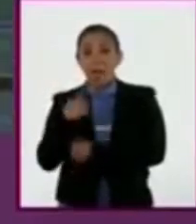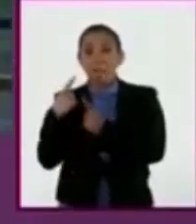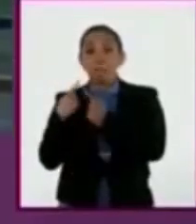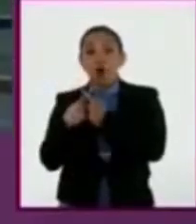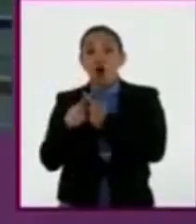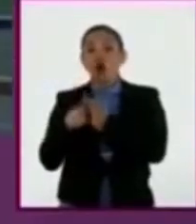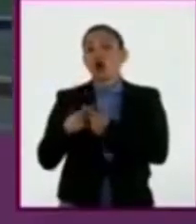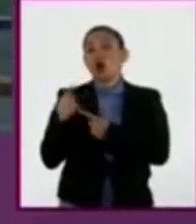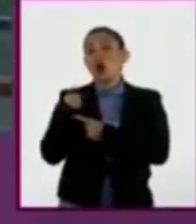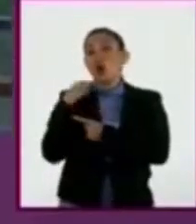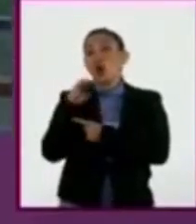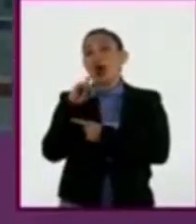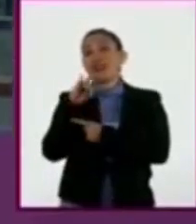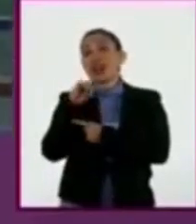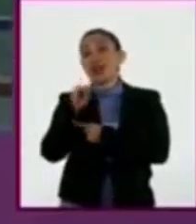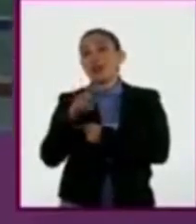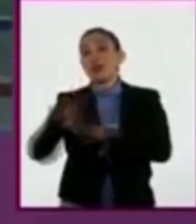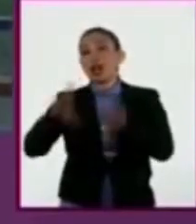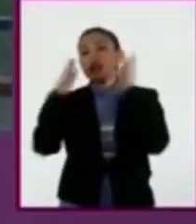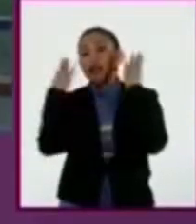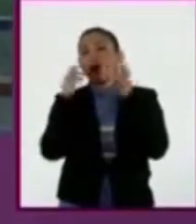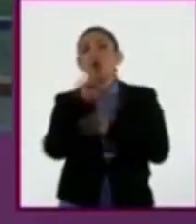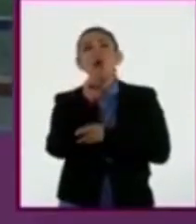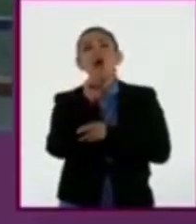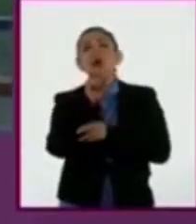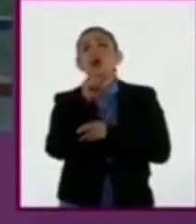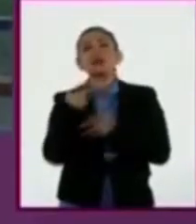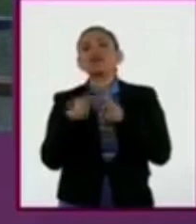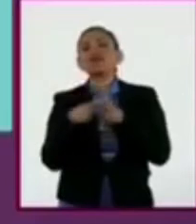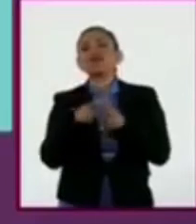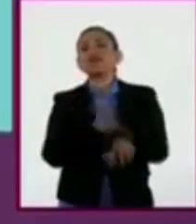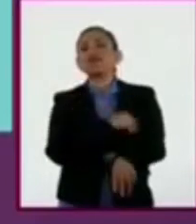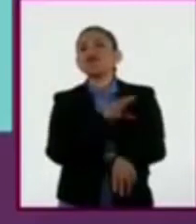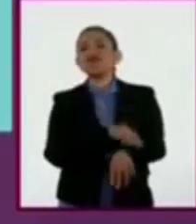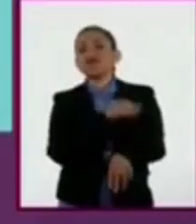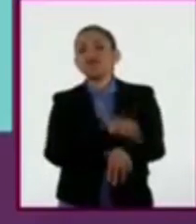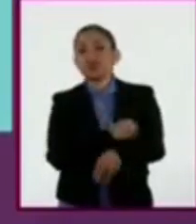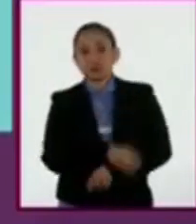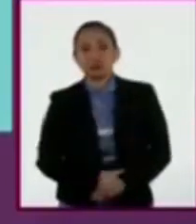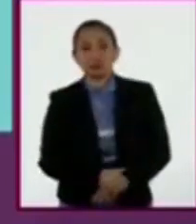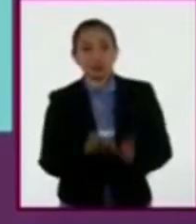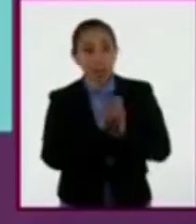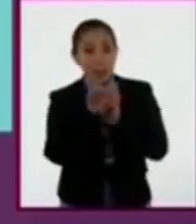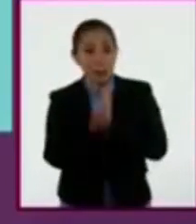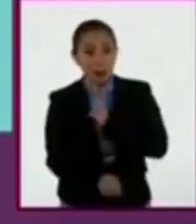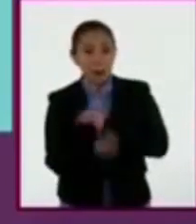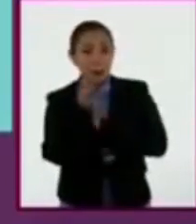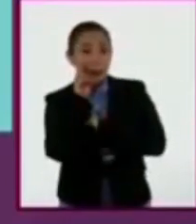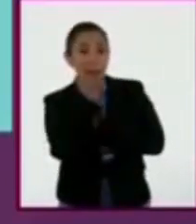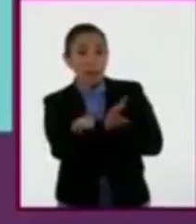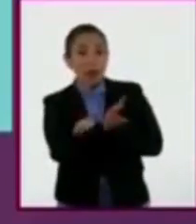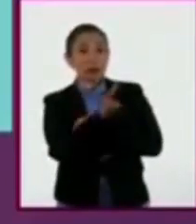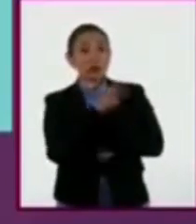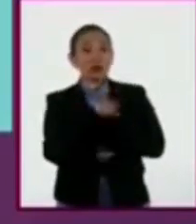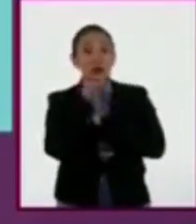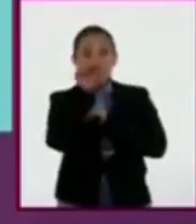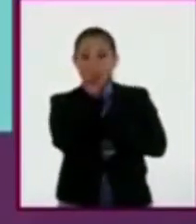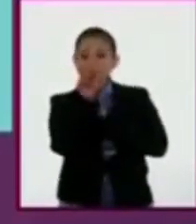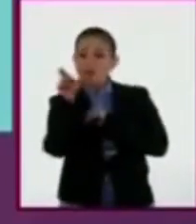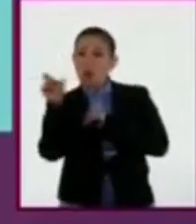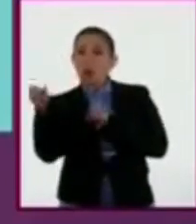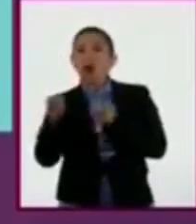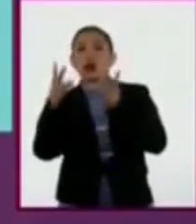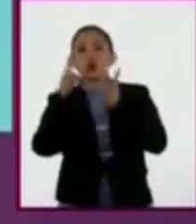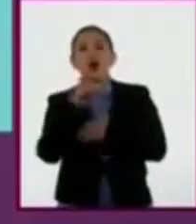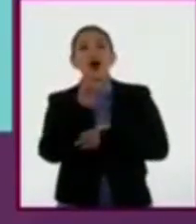cuadrado de su velocidad. ¿En qué unidades se mide la energía? En este ejemplo, consideremos las unidades de las variables de la